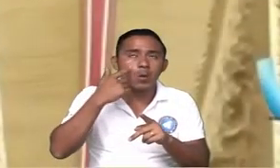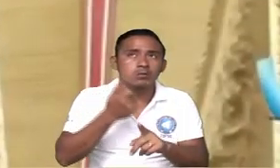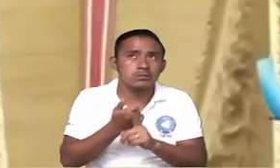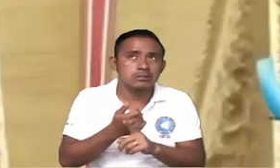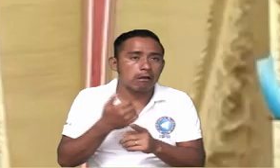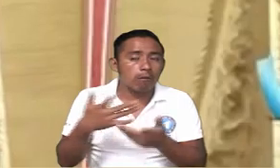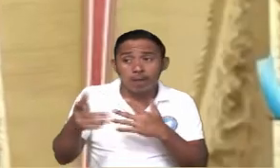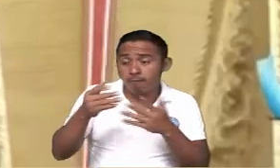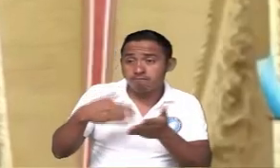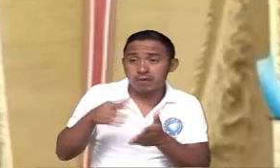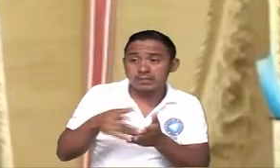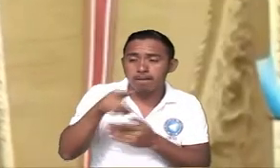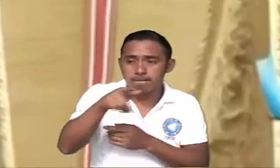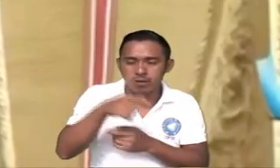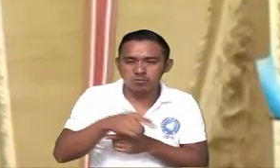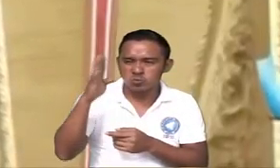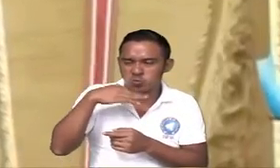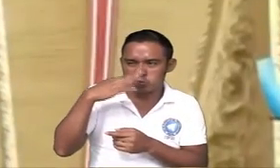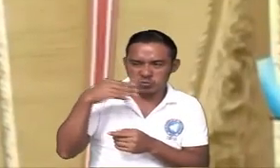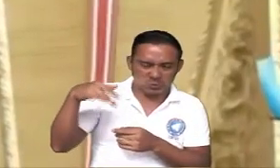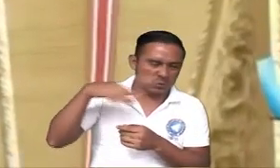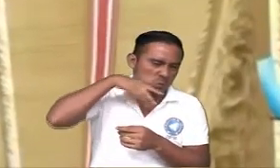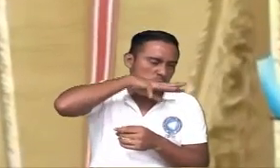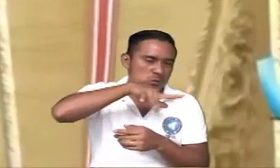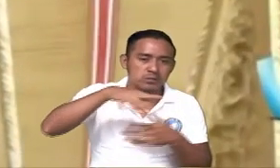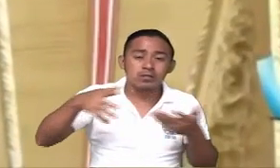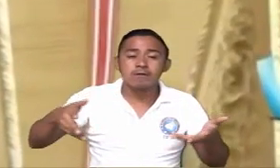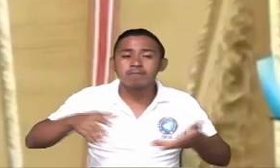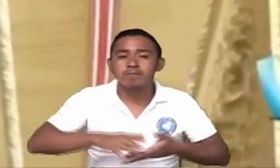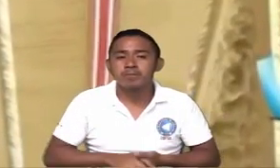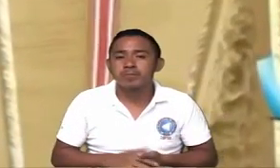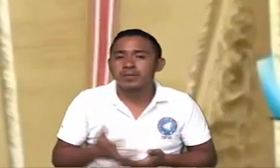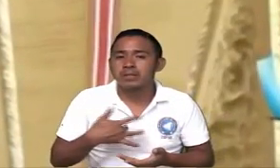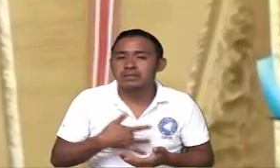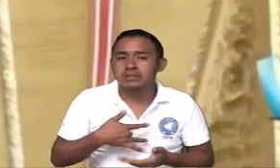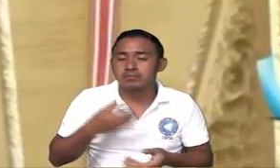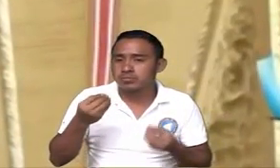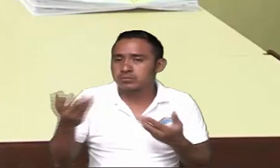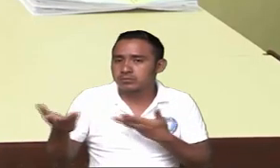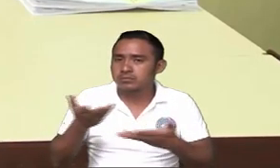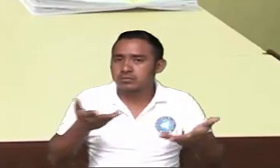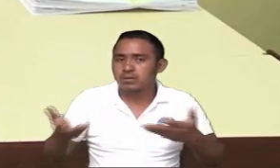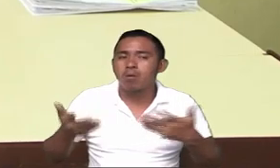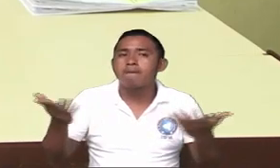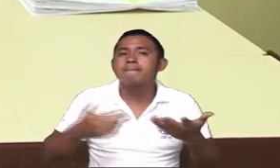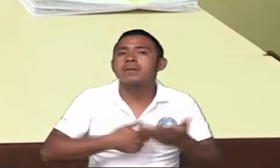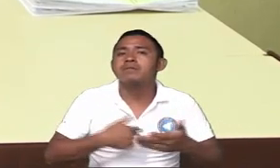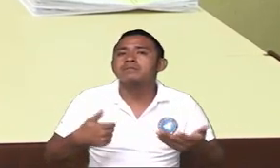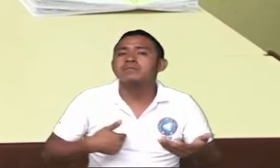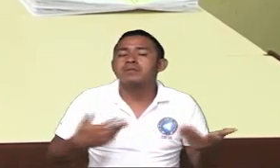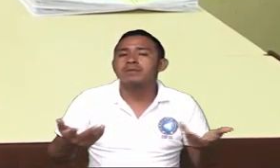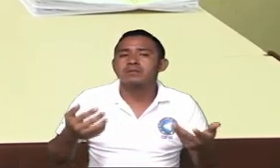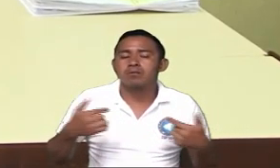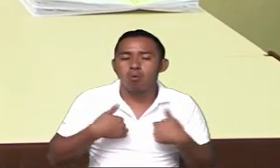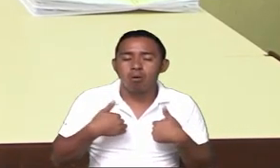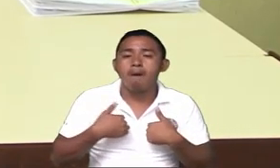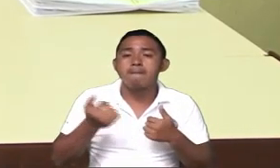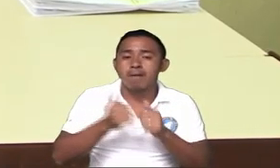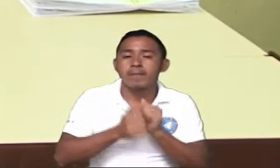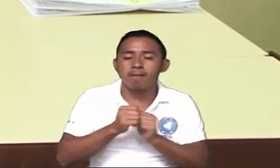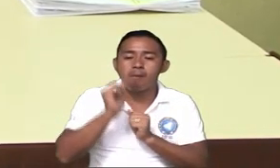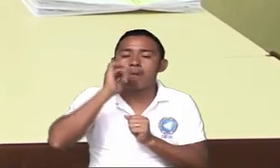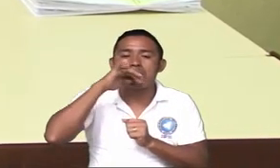mí, Miguel, tenés un mal aliento, yo le voy a decir a usted. Se necesita mucha confianza. ¿Cómo saber precisamente que uno